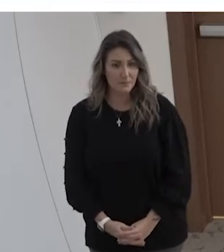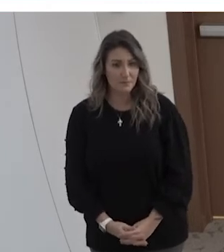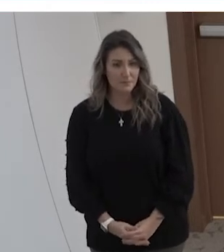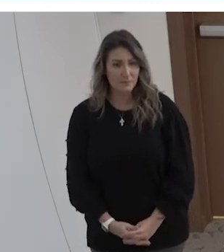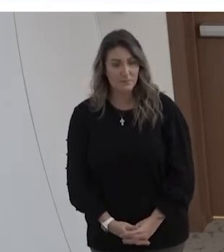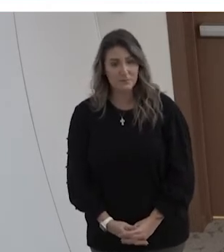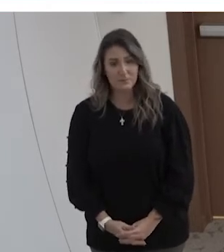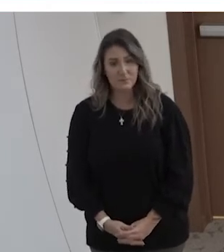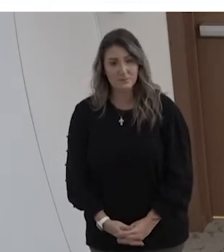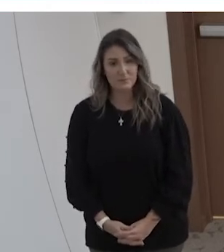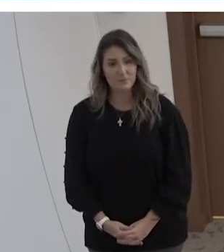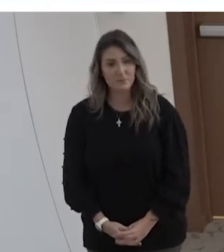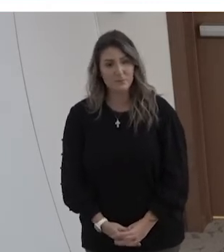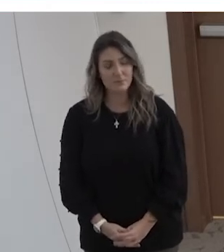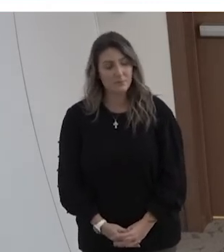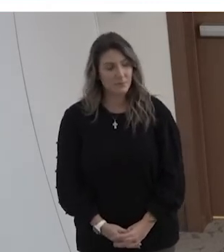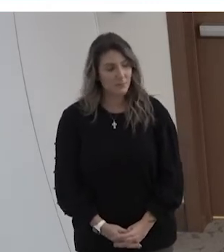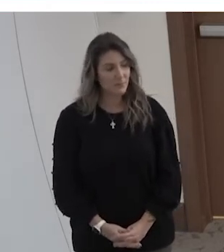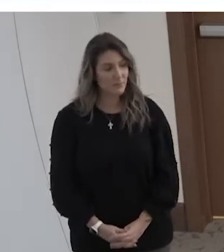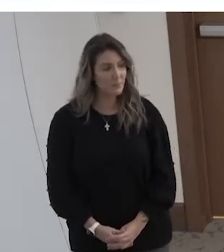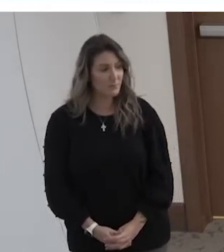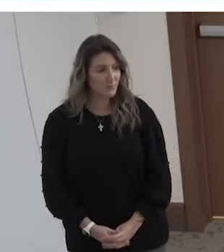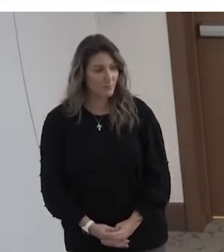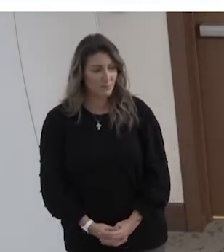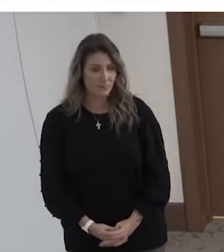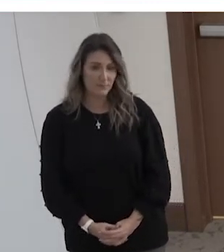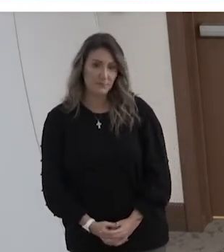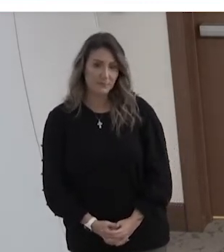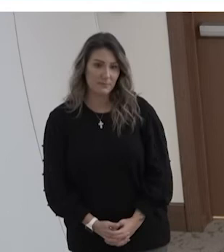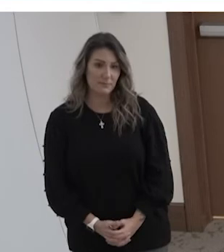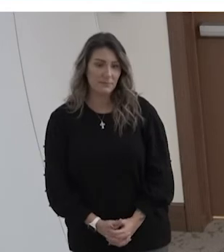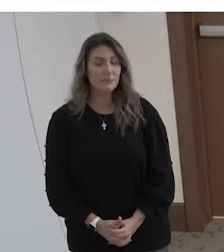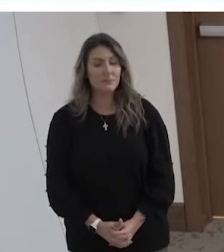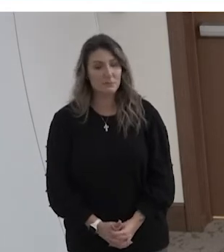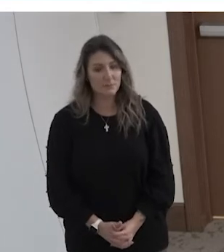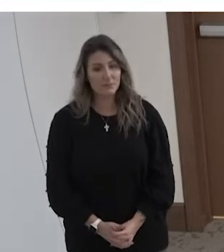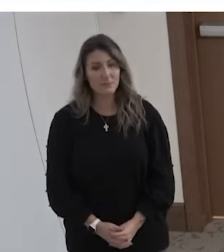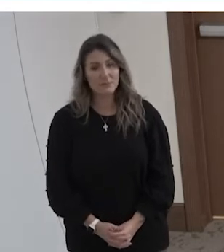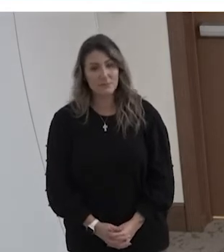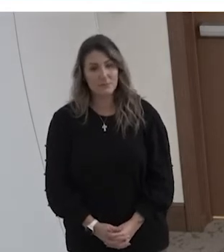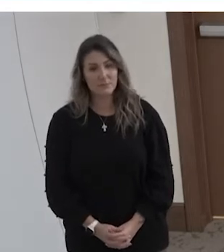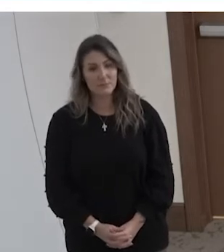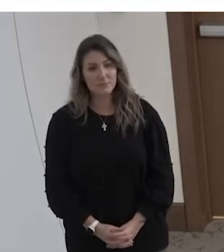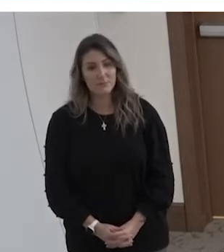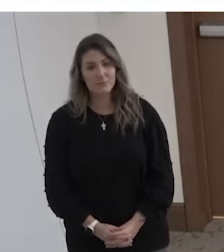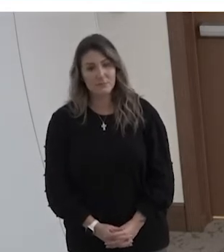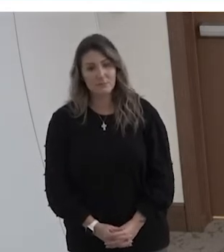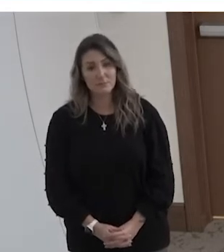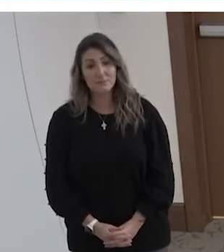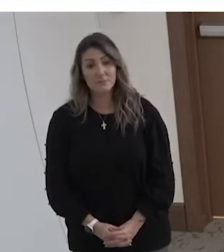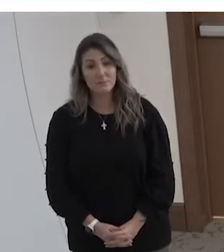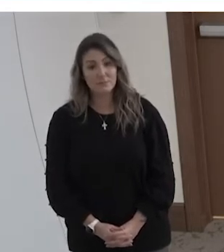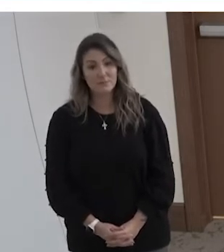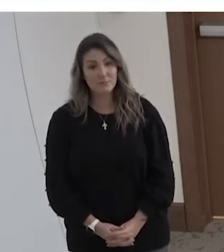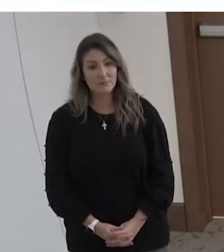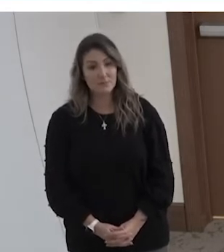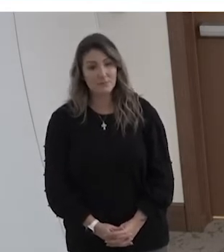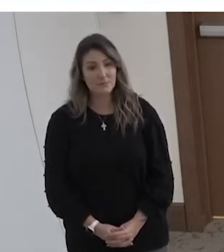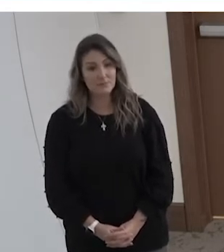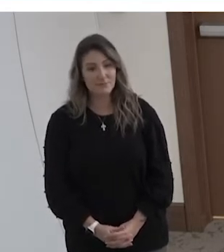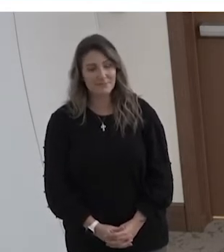corazón es 16 veces más alto que cuando una